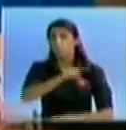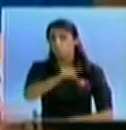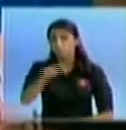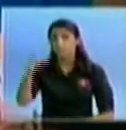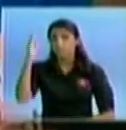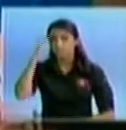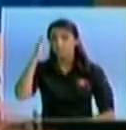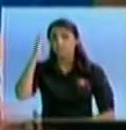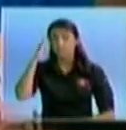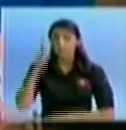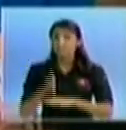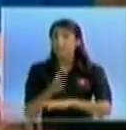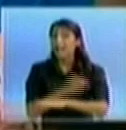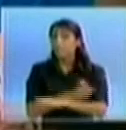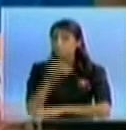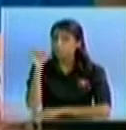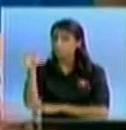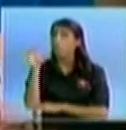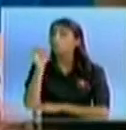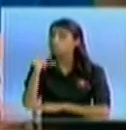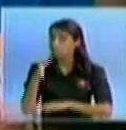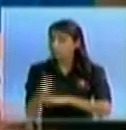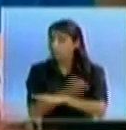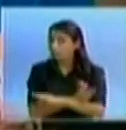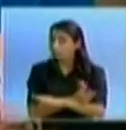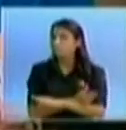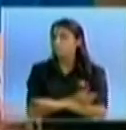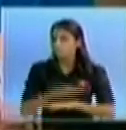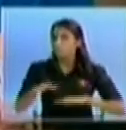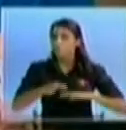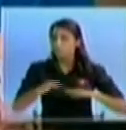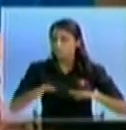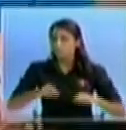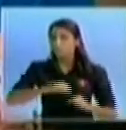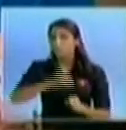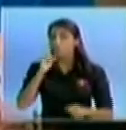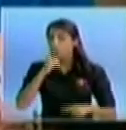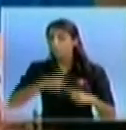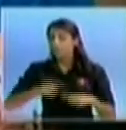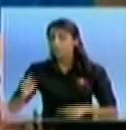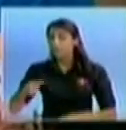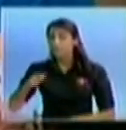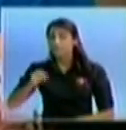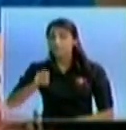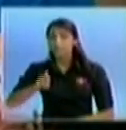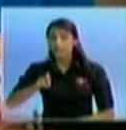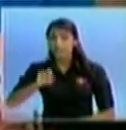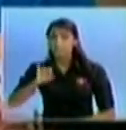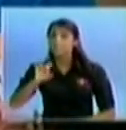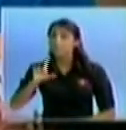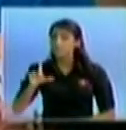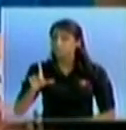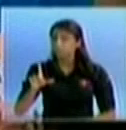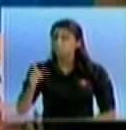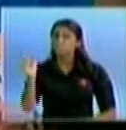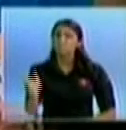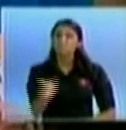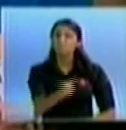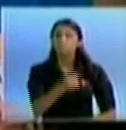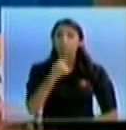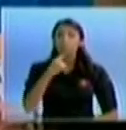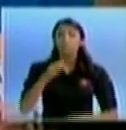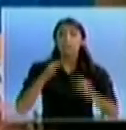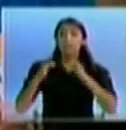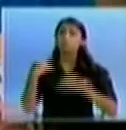ex concejal del municipio de Iribarren, Gabriel Guerrero. Ellos manifestaron que estaban haciendo